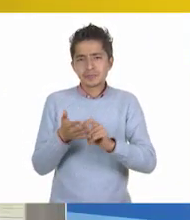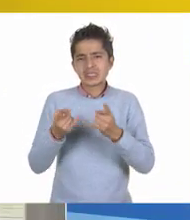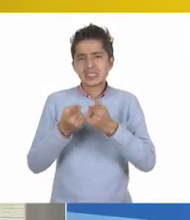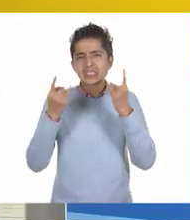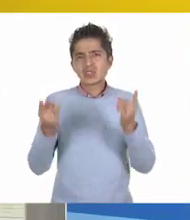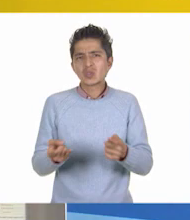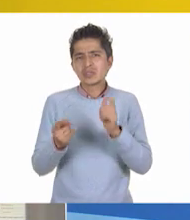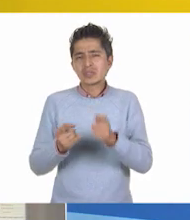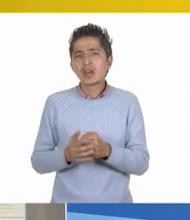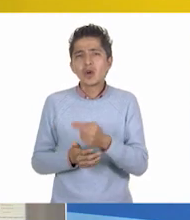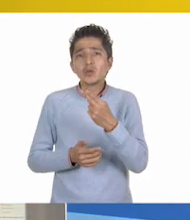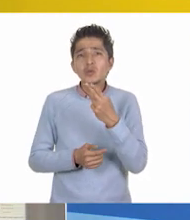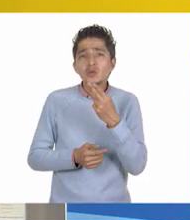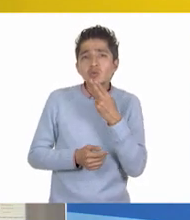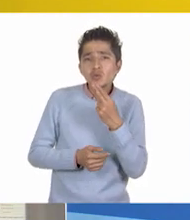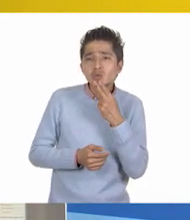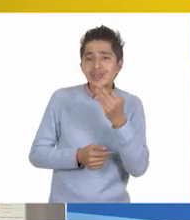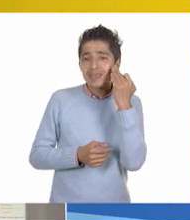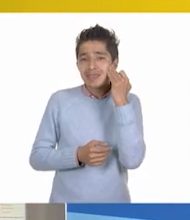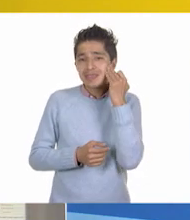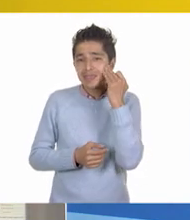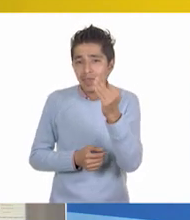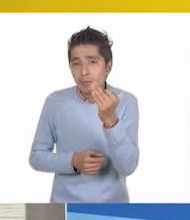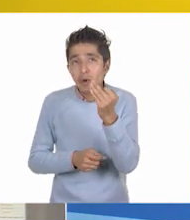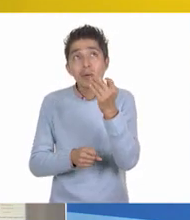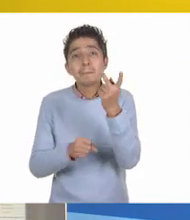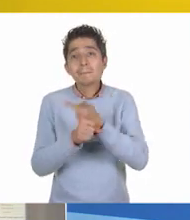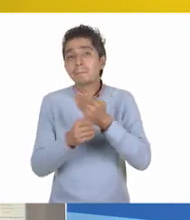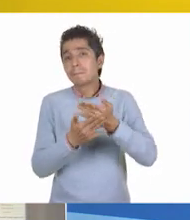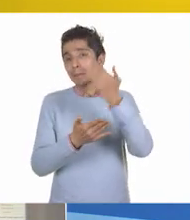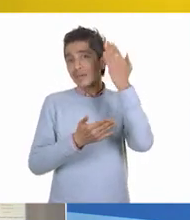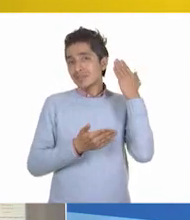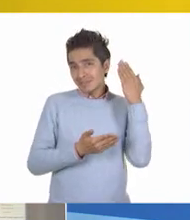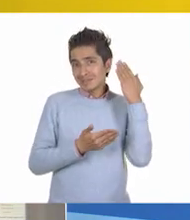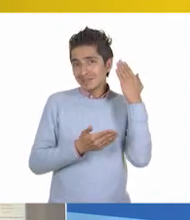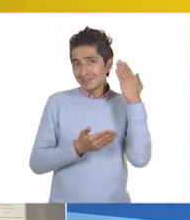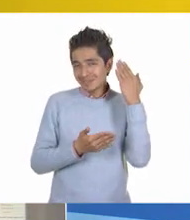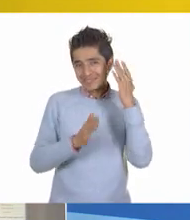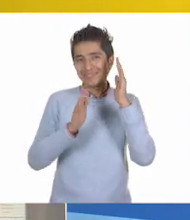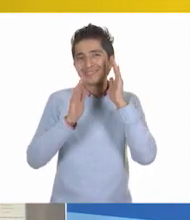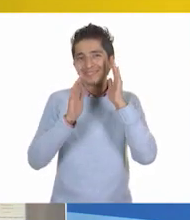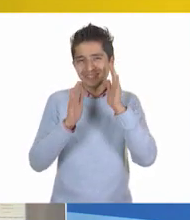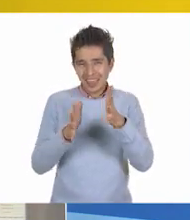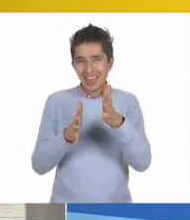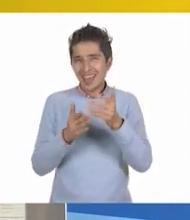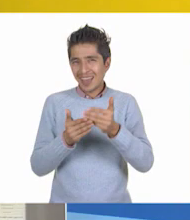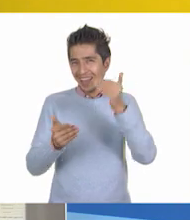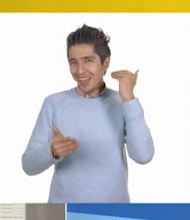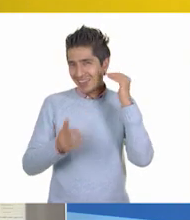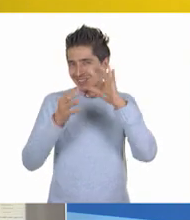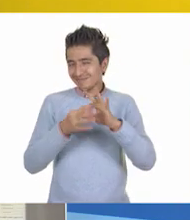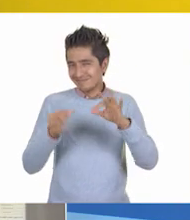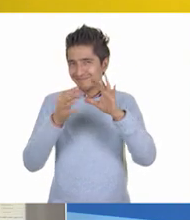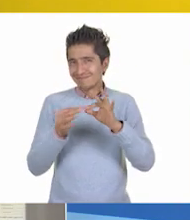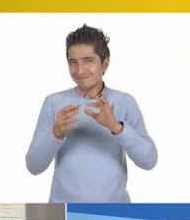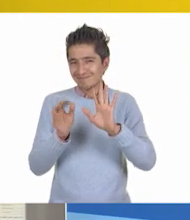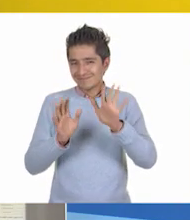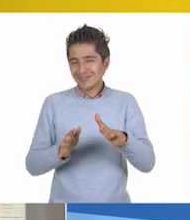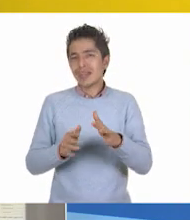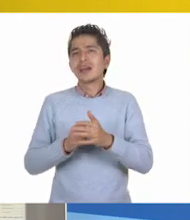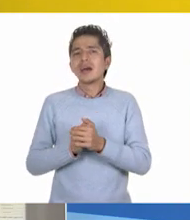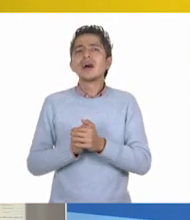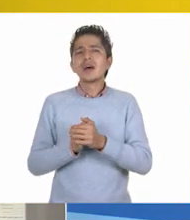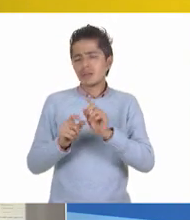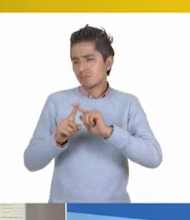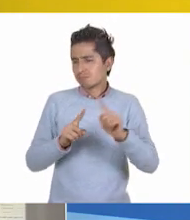históricos, el uso de tiempos en pasado. Es algo que hemos trabajado en grados anteriores para la elaboración de